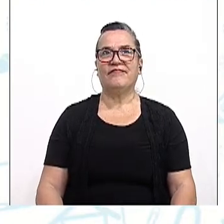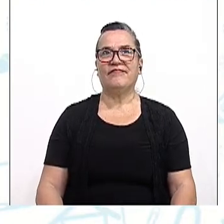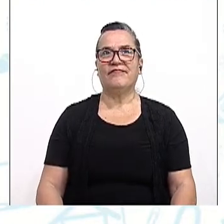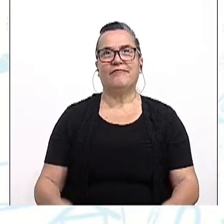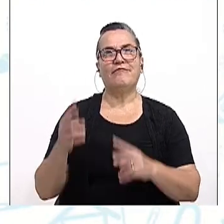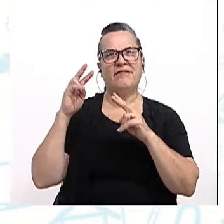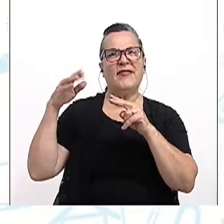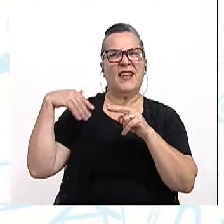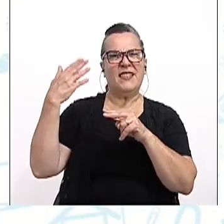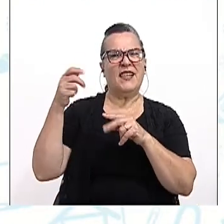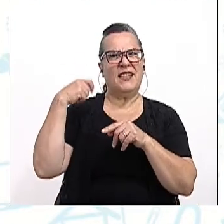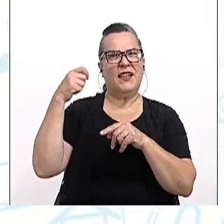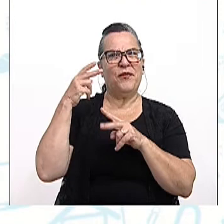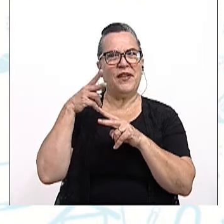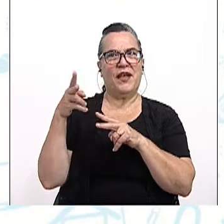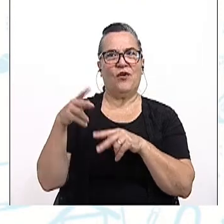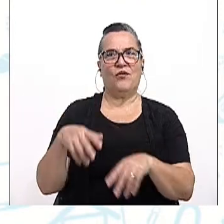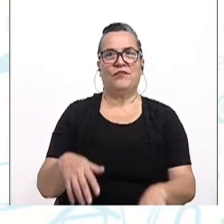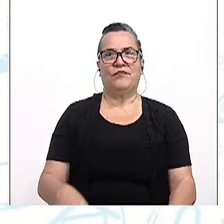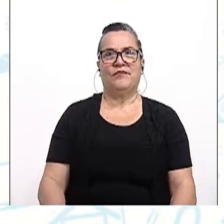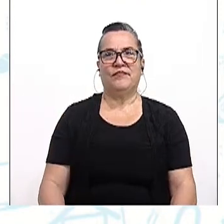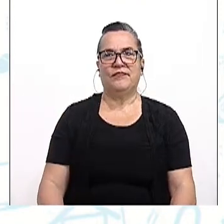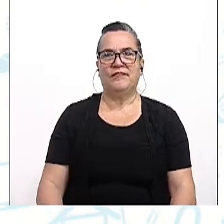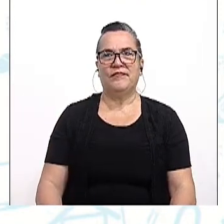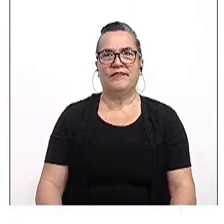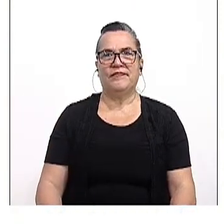Vemos el siguiente video.